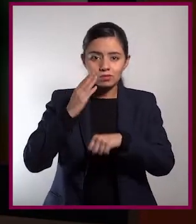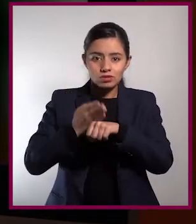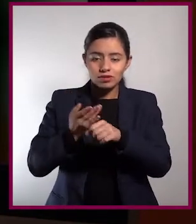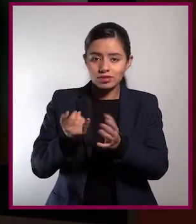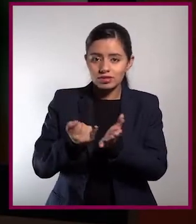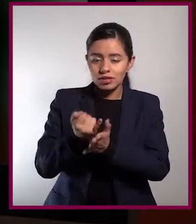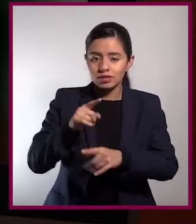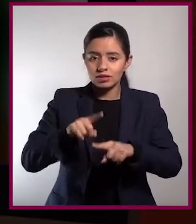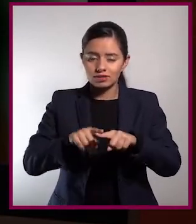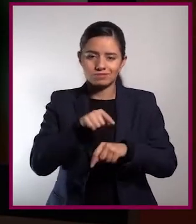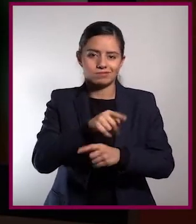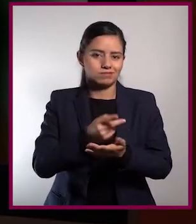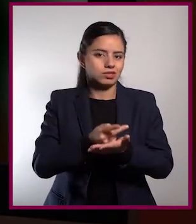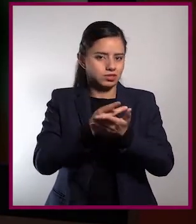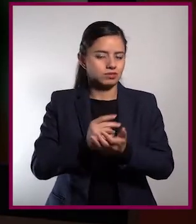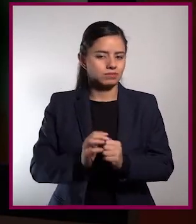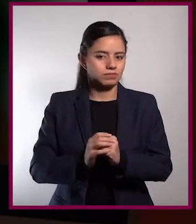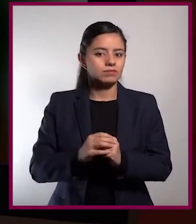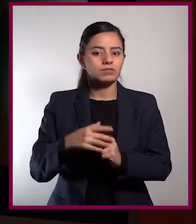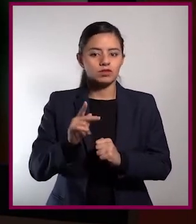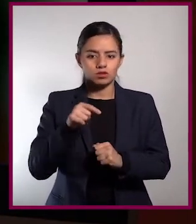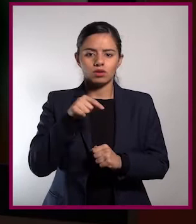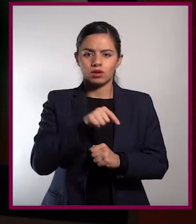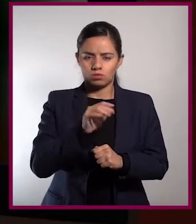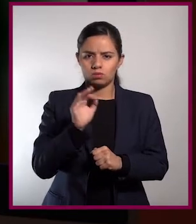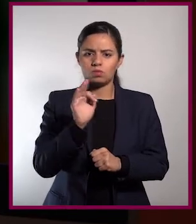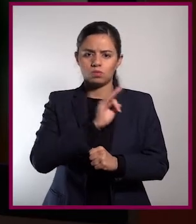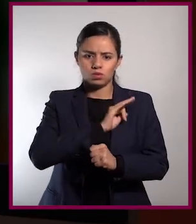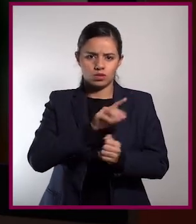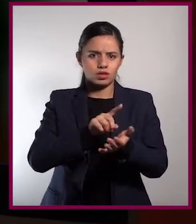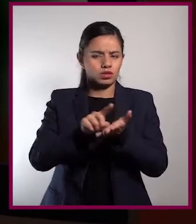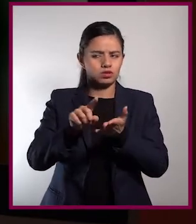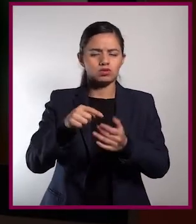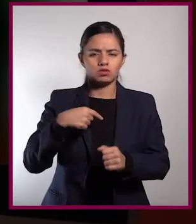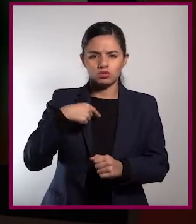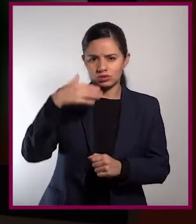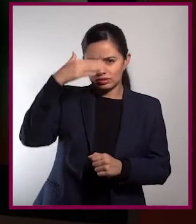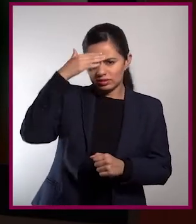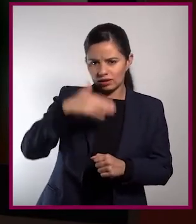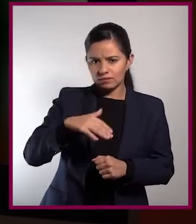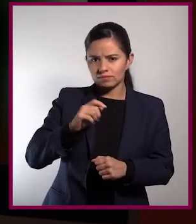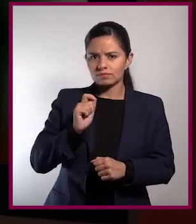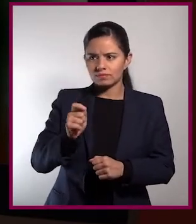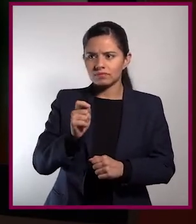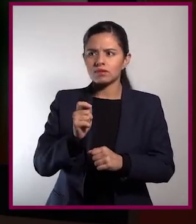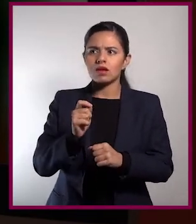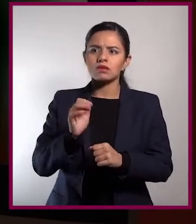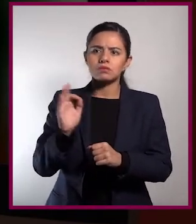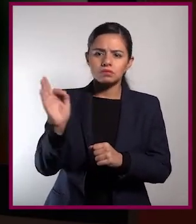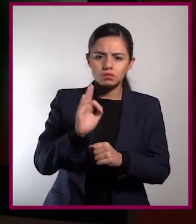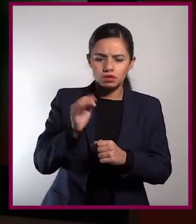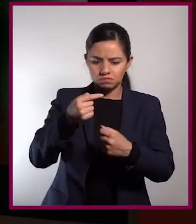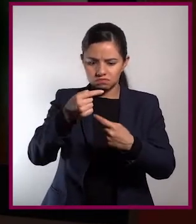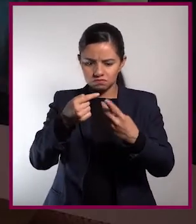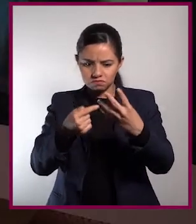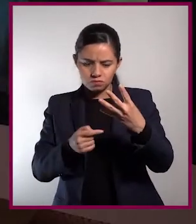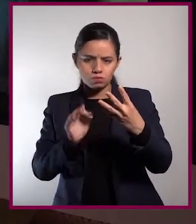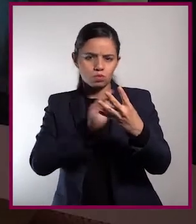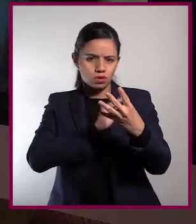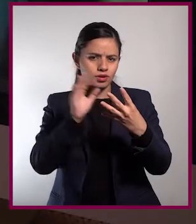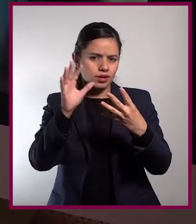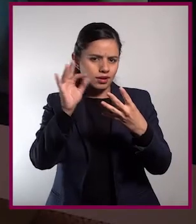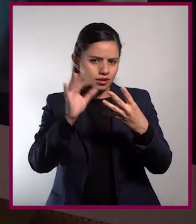que se tome es el paciente, pero el paciente tiene el derecho de saber todo el entorno y las opciones